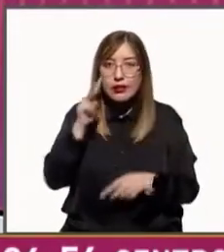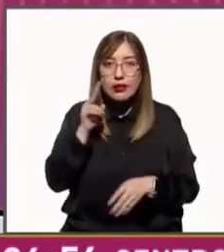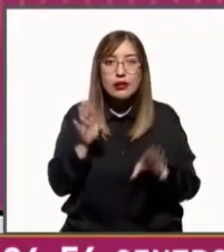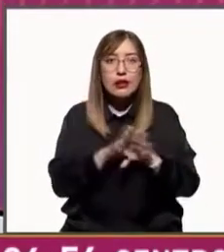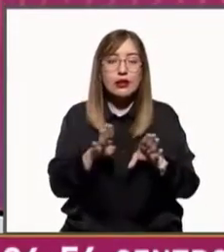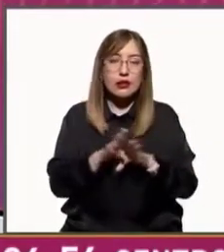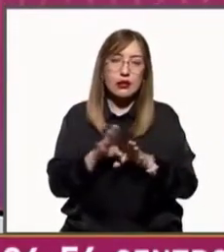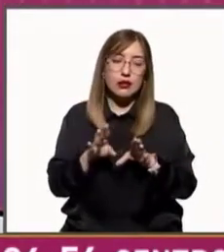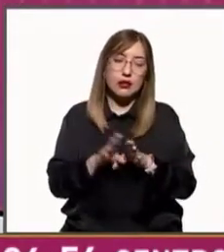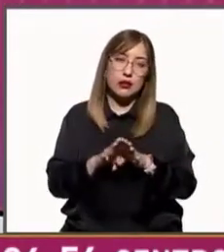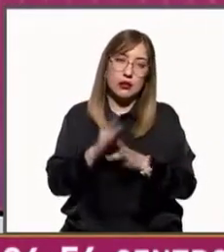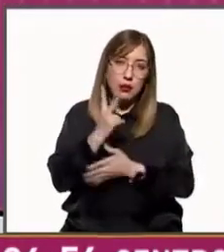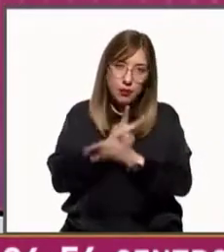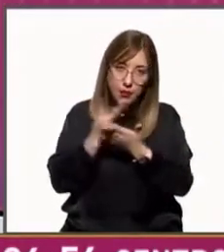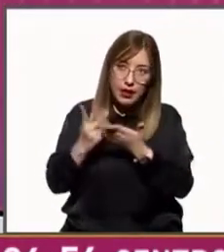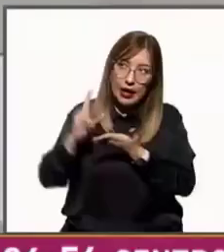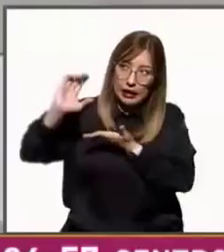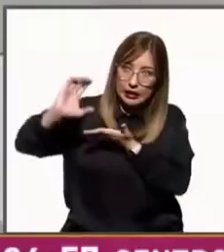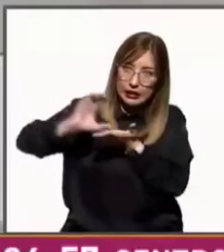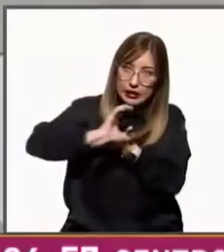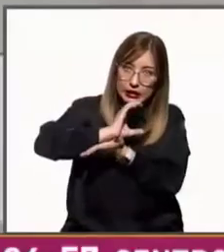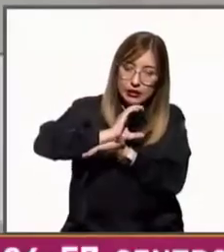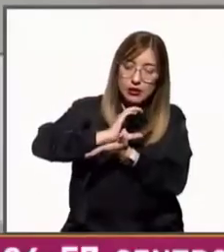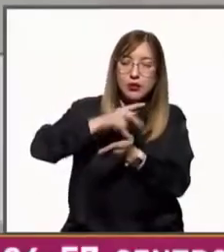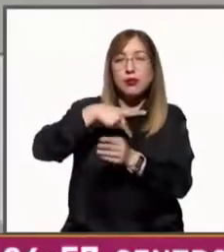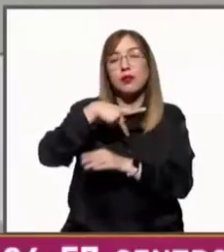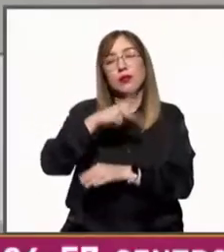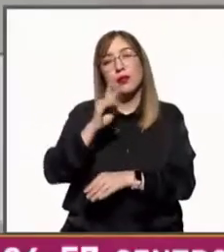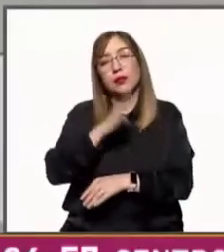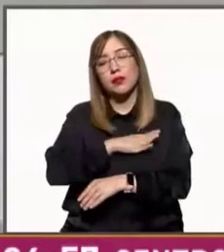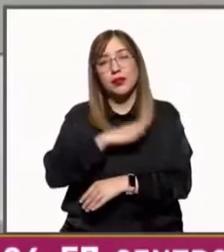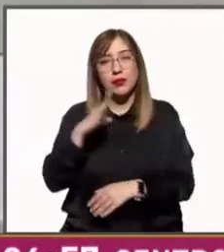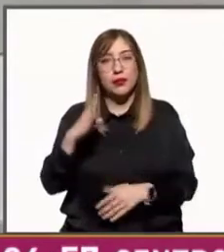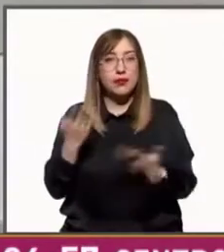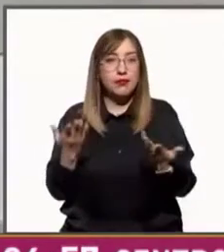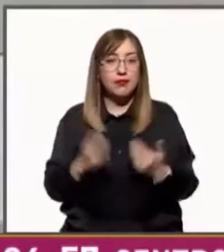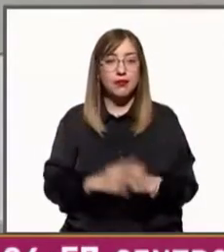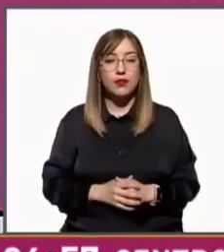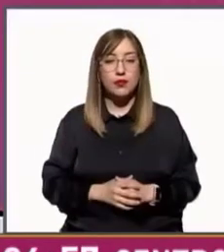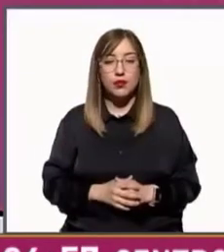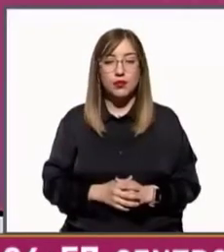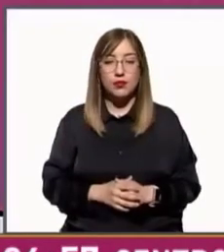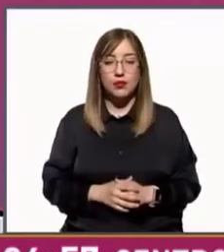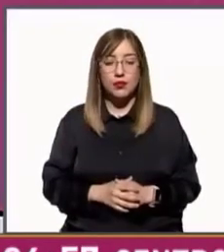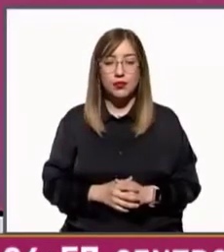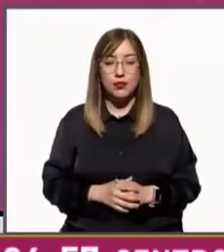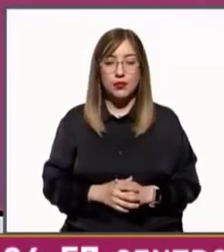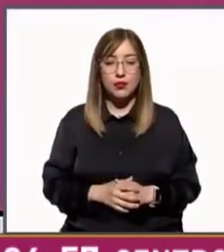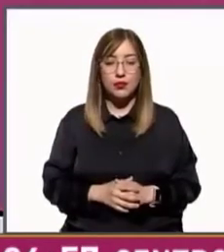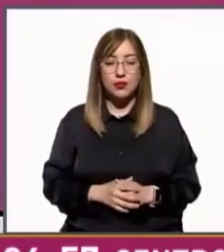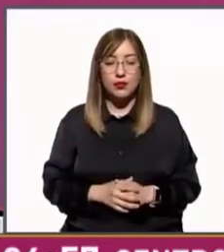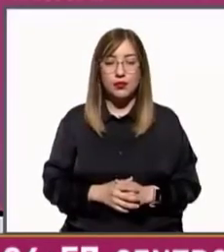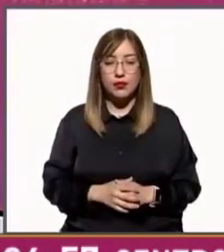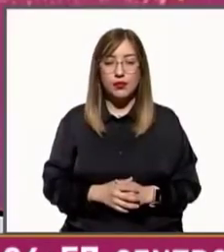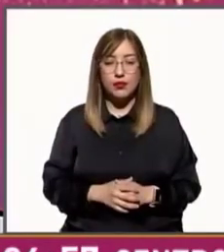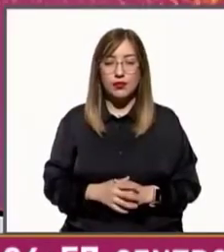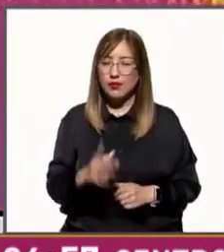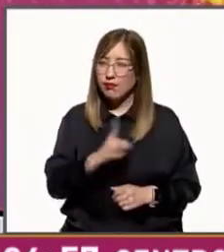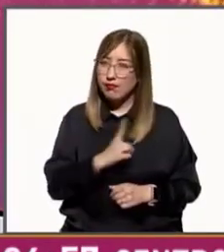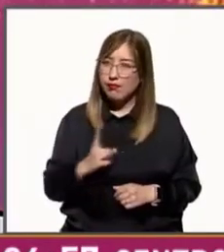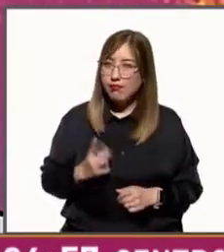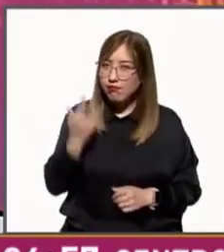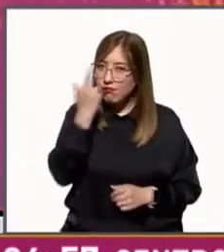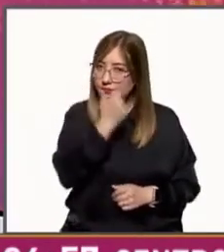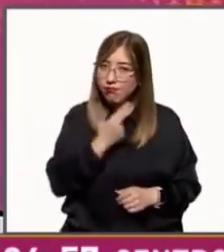crediticio que tenía, pero finalmente, pues bueno, tenemos que nuevamente, habría que analizar tal vez más